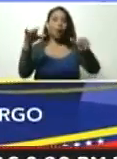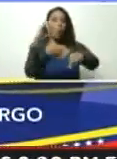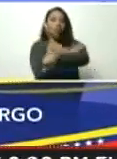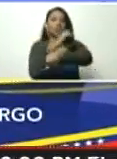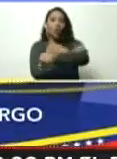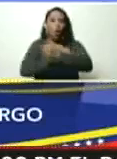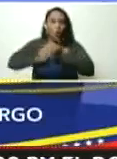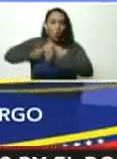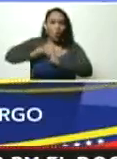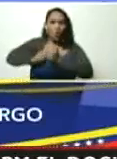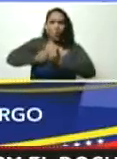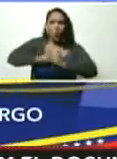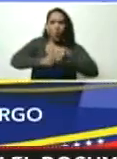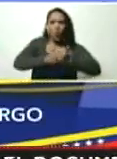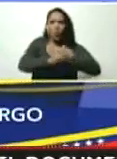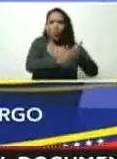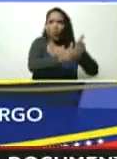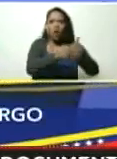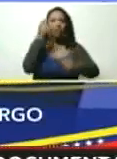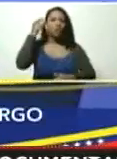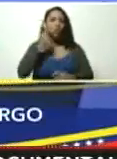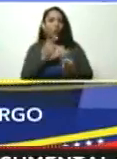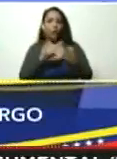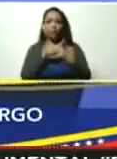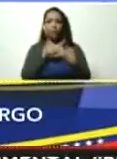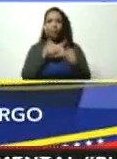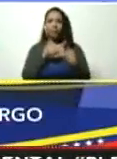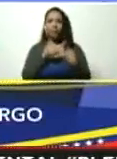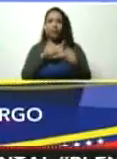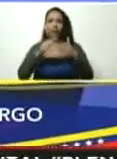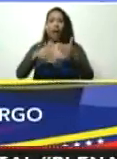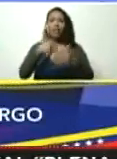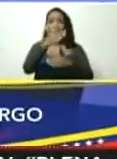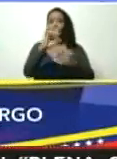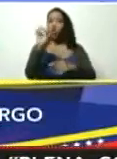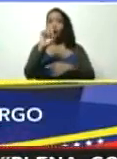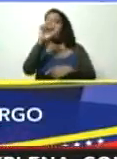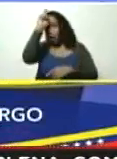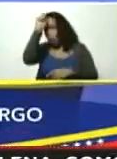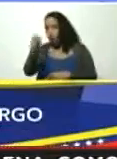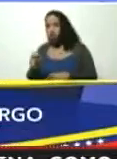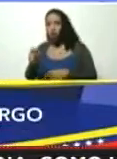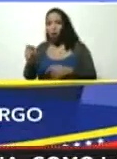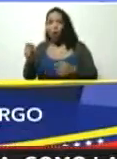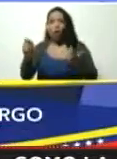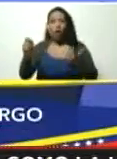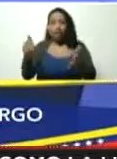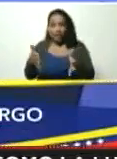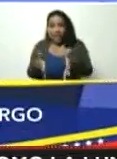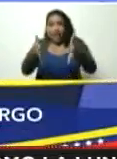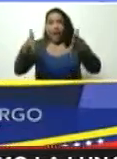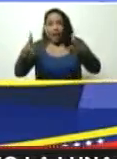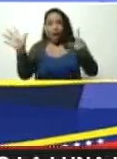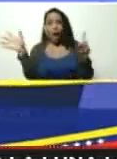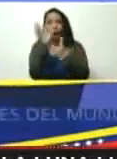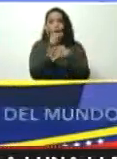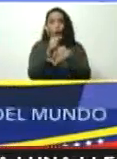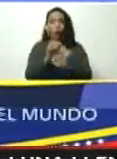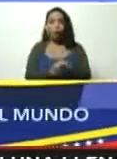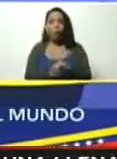persiguió a Sucre y desconoció sus glorias. La misma oligarquía